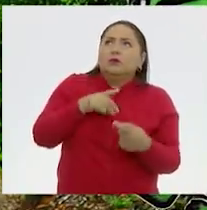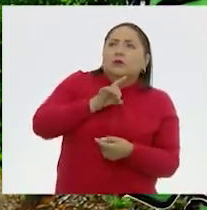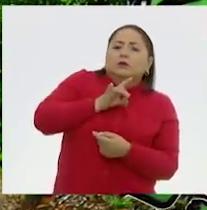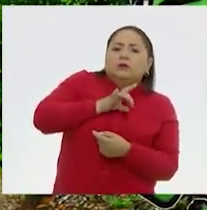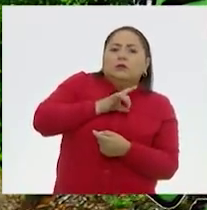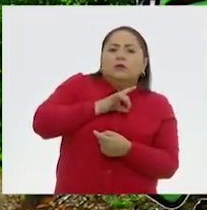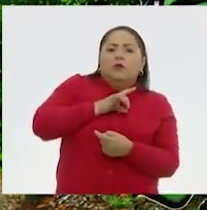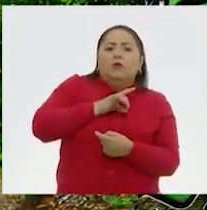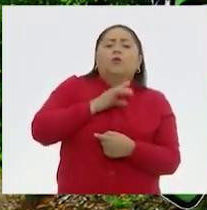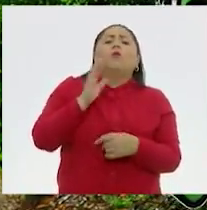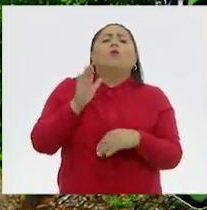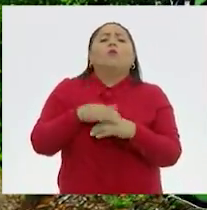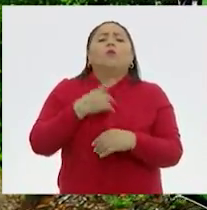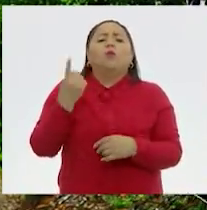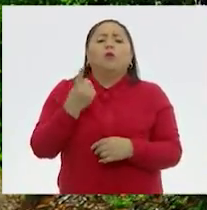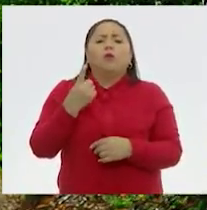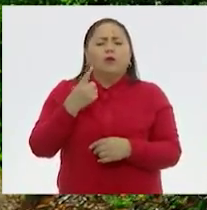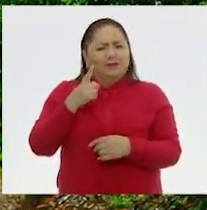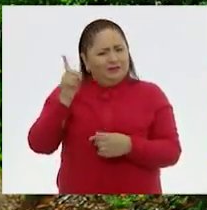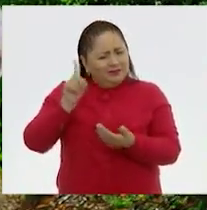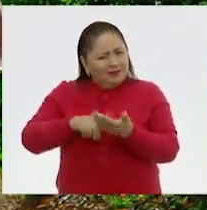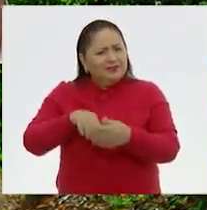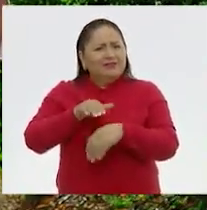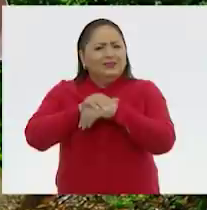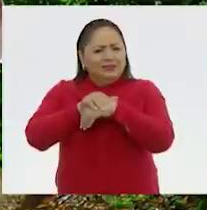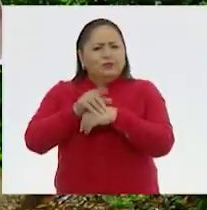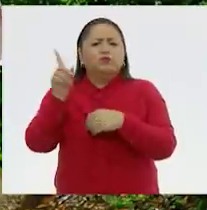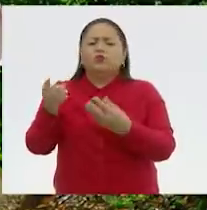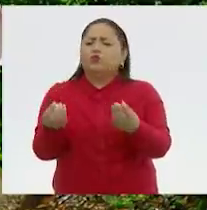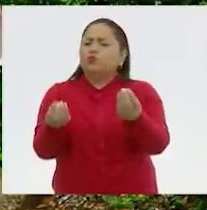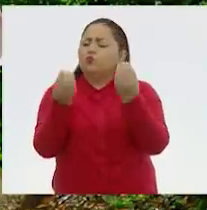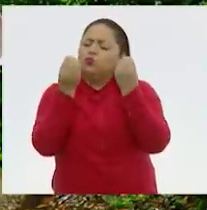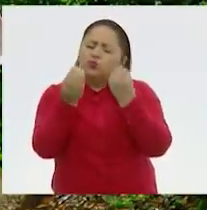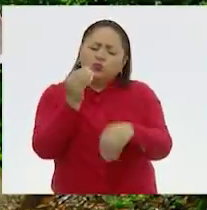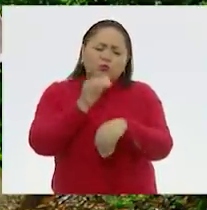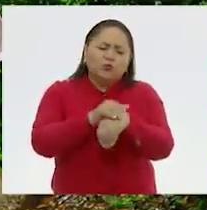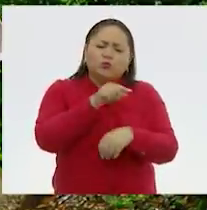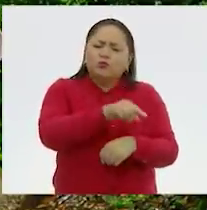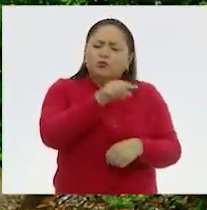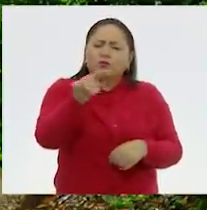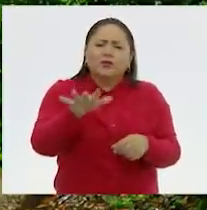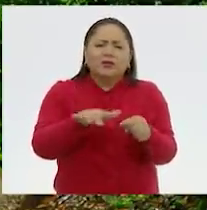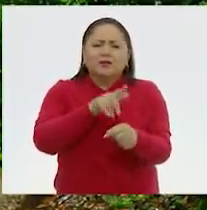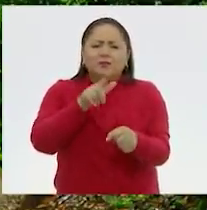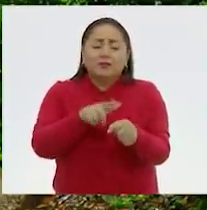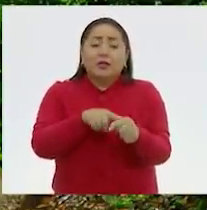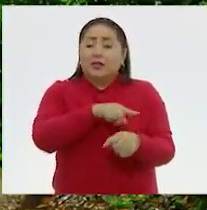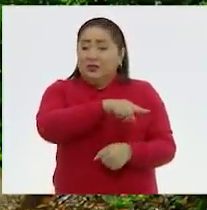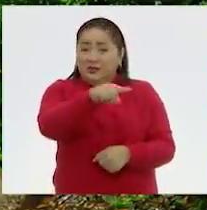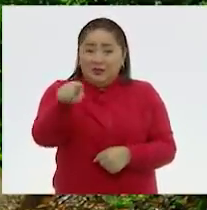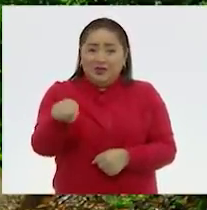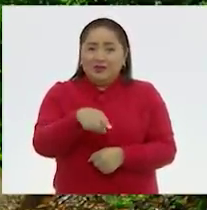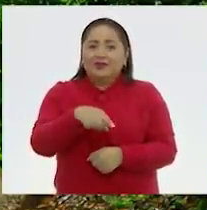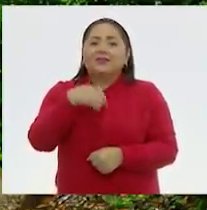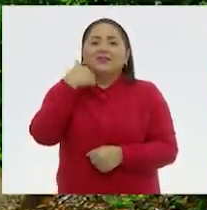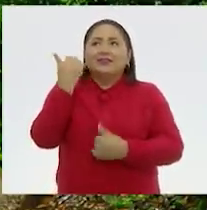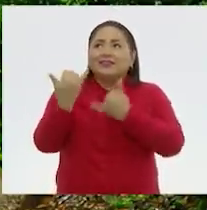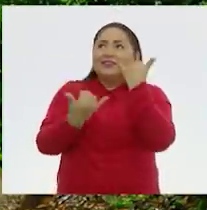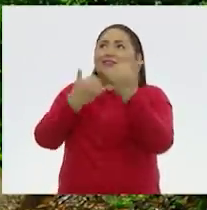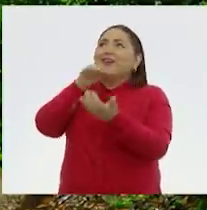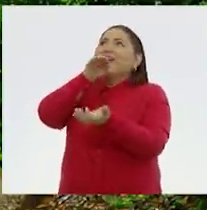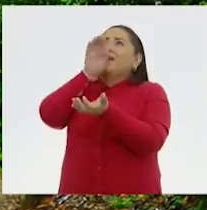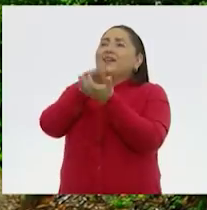Pues no, porque era muy amigable. Tenía muchos amigos en el bosque. Y todos ellos querían jugar con